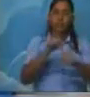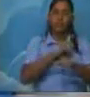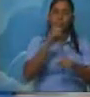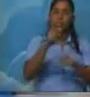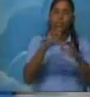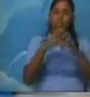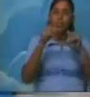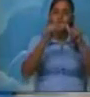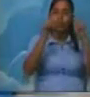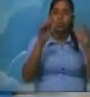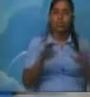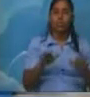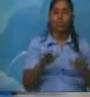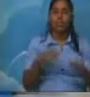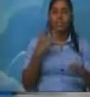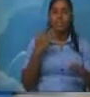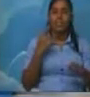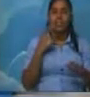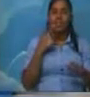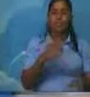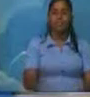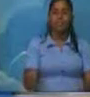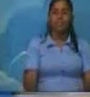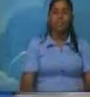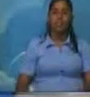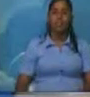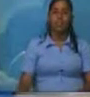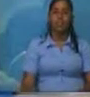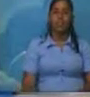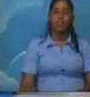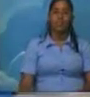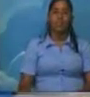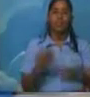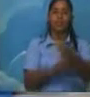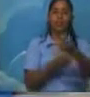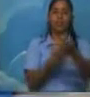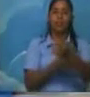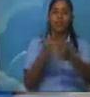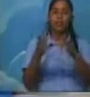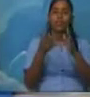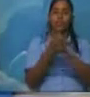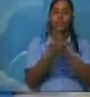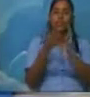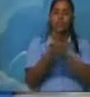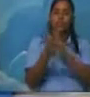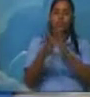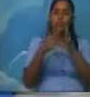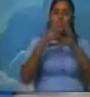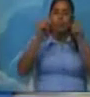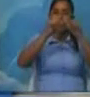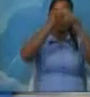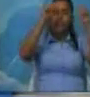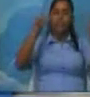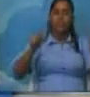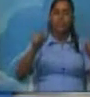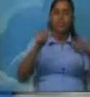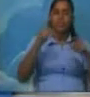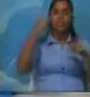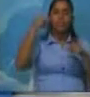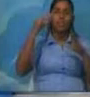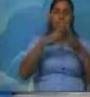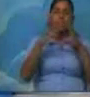sus dioses Qué dice hermano Roberto acerca de las esculturas las